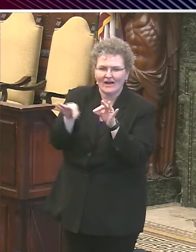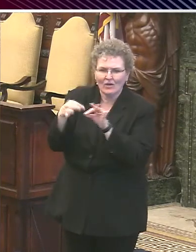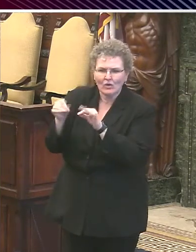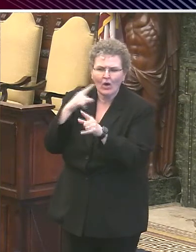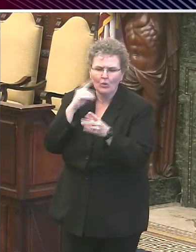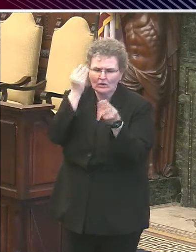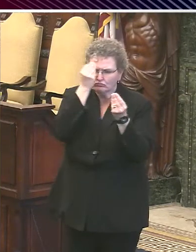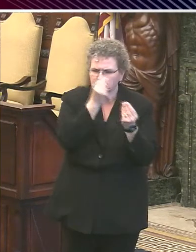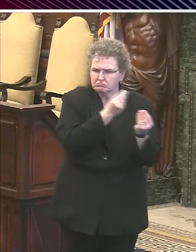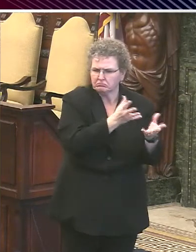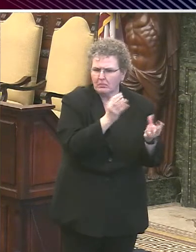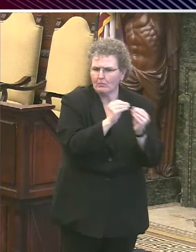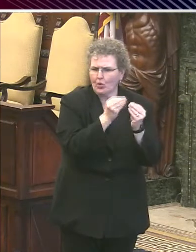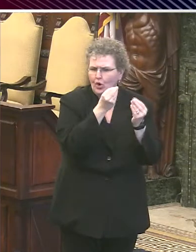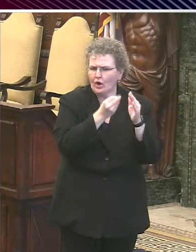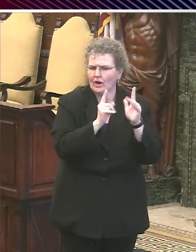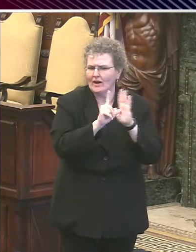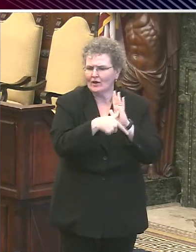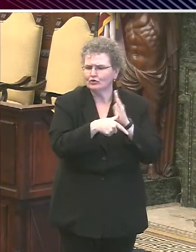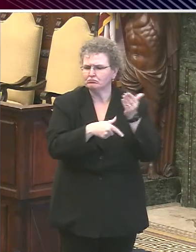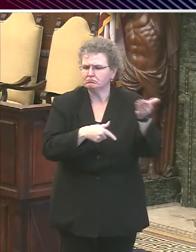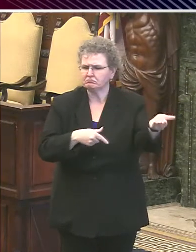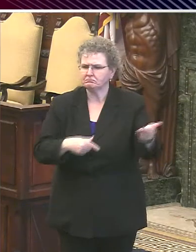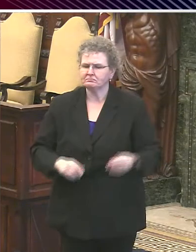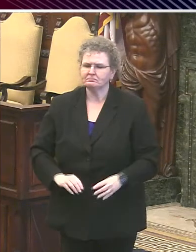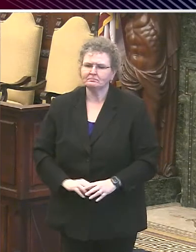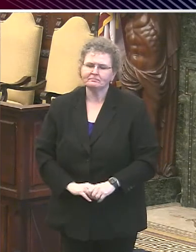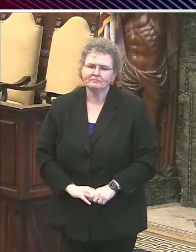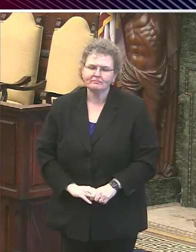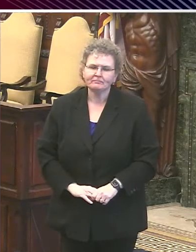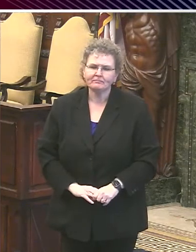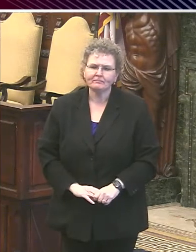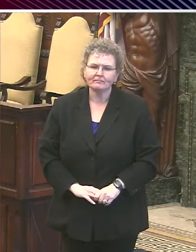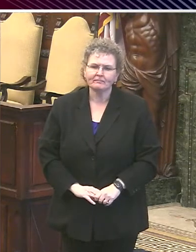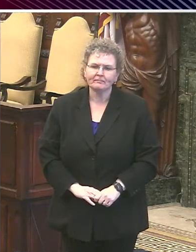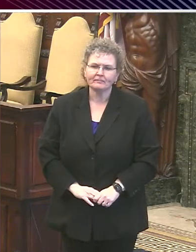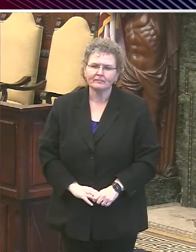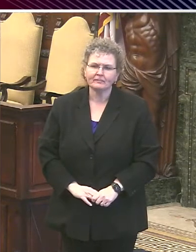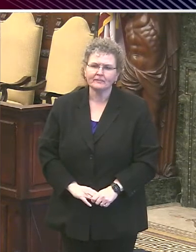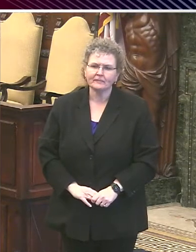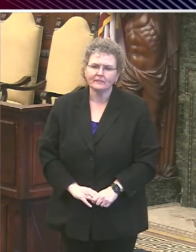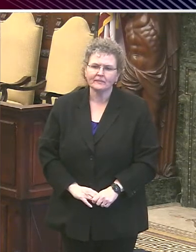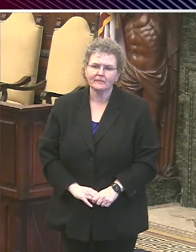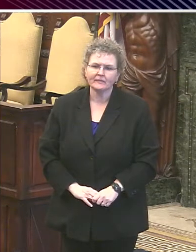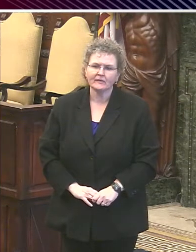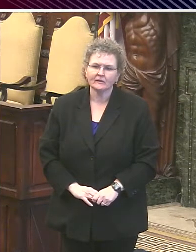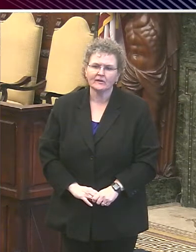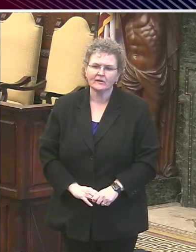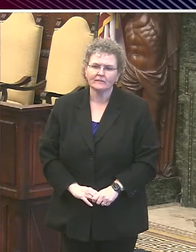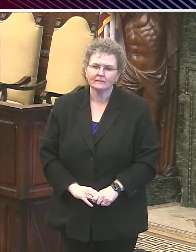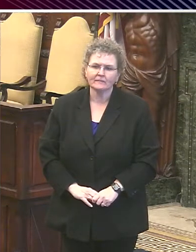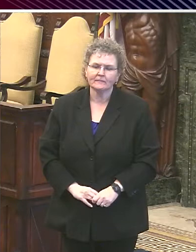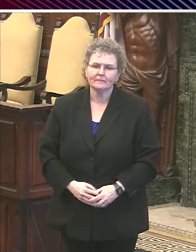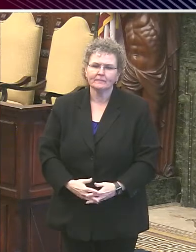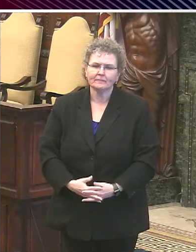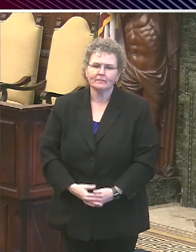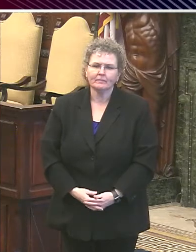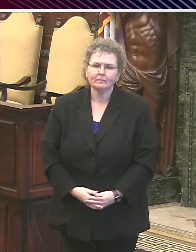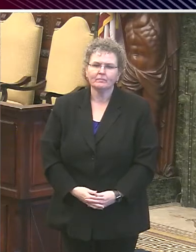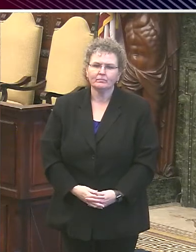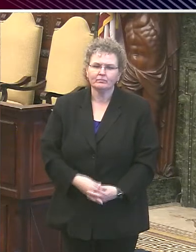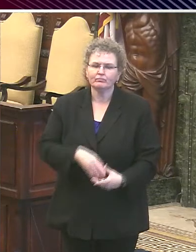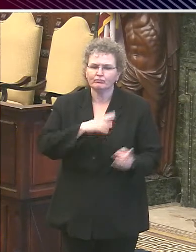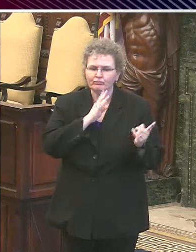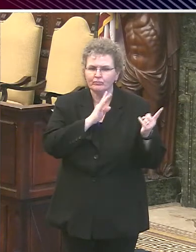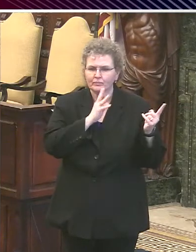Lo que nos dice tanto el comisionado Farley como el señor Tumar Alexander es que no contamos en estos momentos con los números exactos de